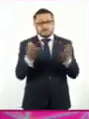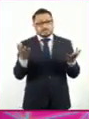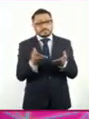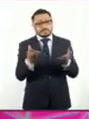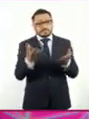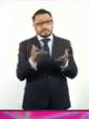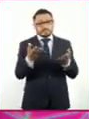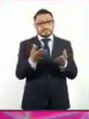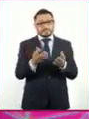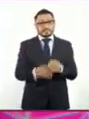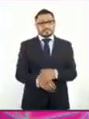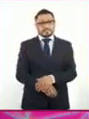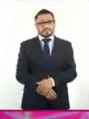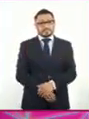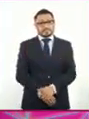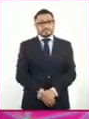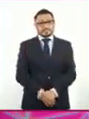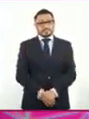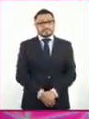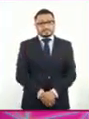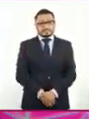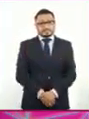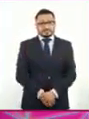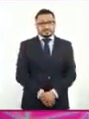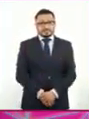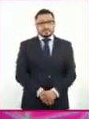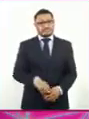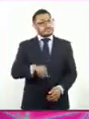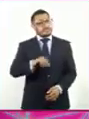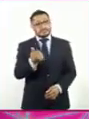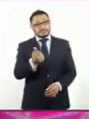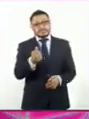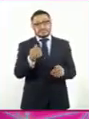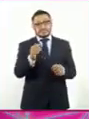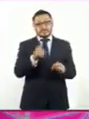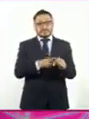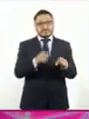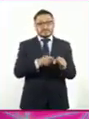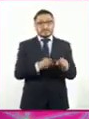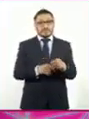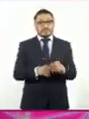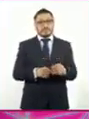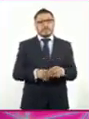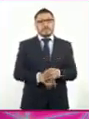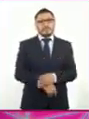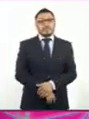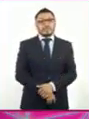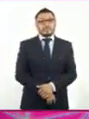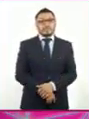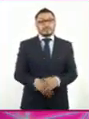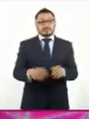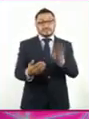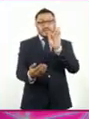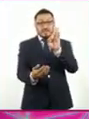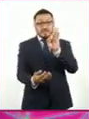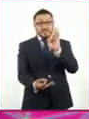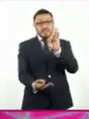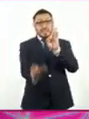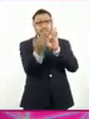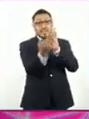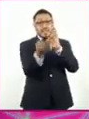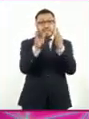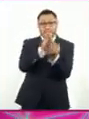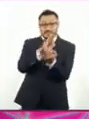hacer con la otra hoja de color en la pasta trasera y en